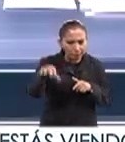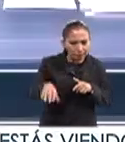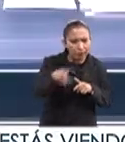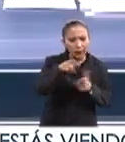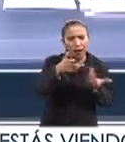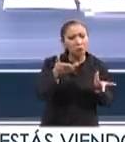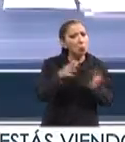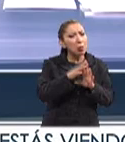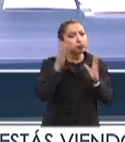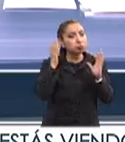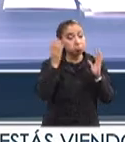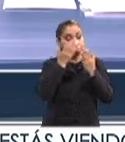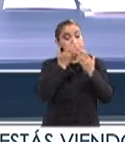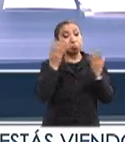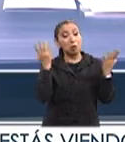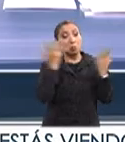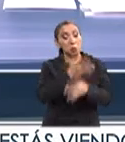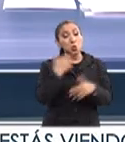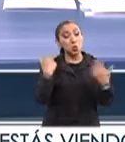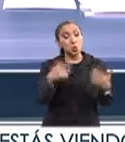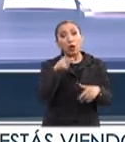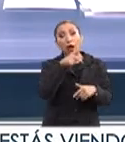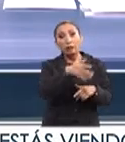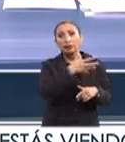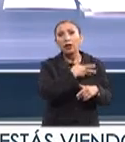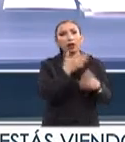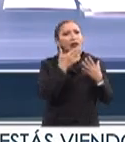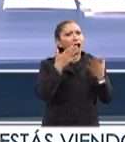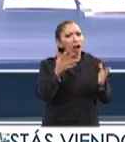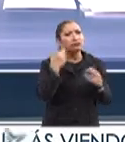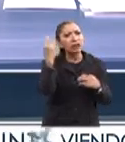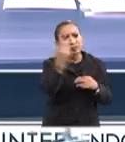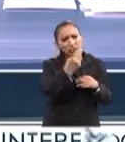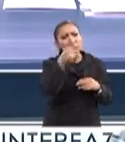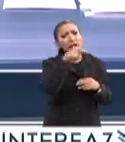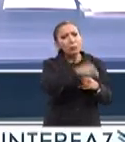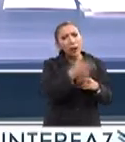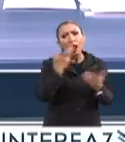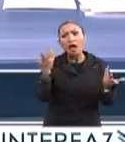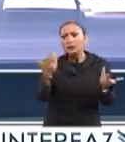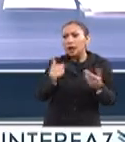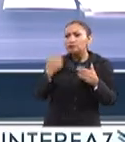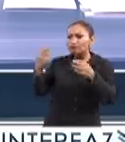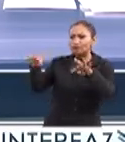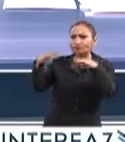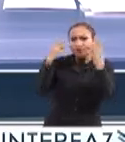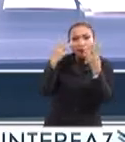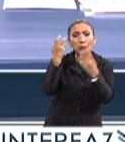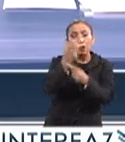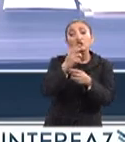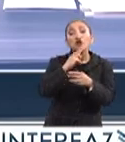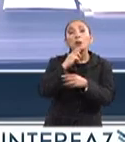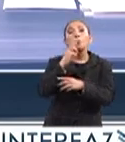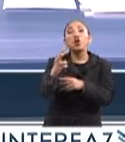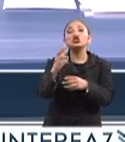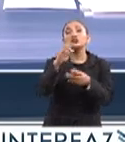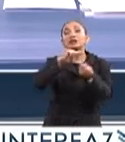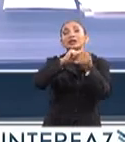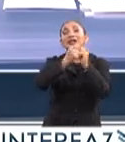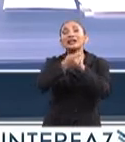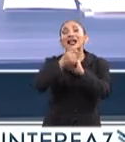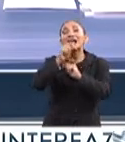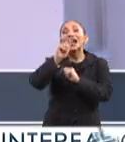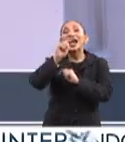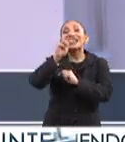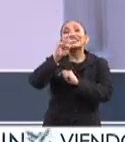pues ha sido sorprendente porque tienen una gran necesidad de hacerse escuchar. Por eso se llama voces